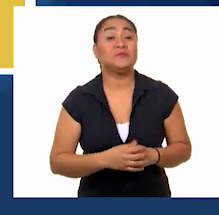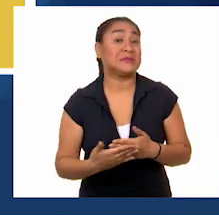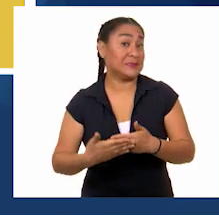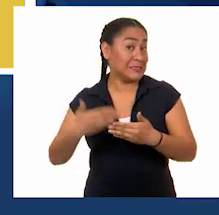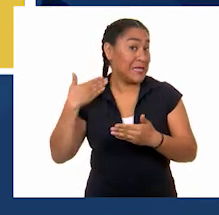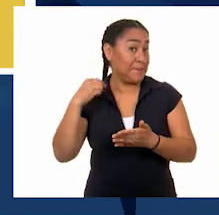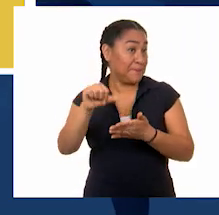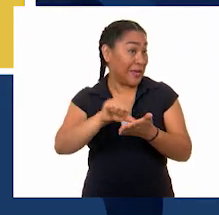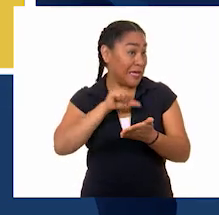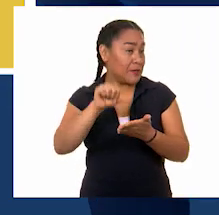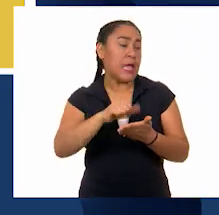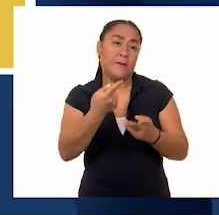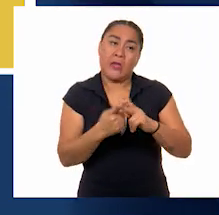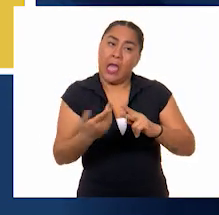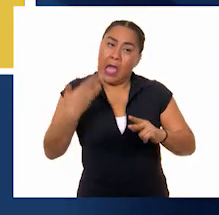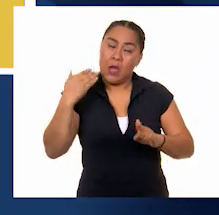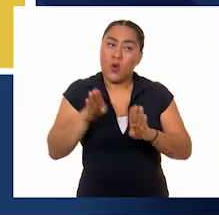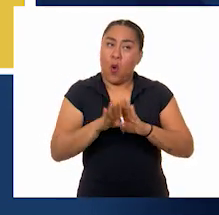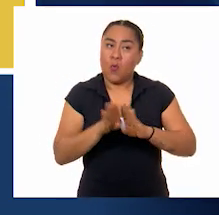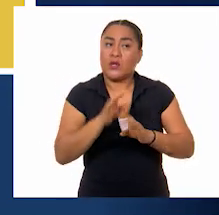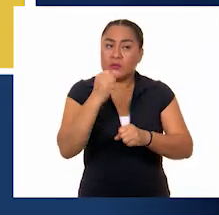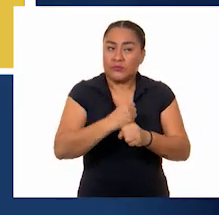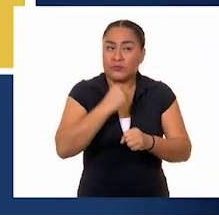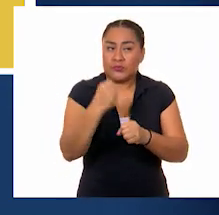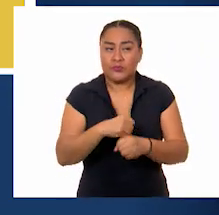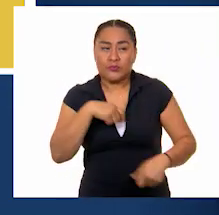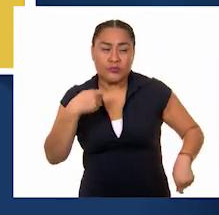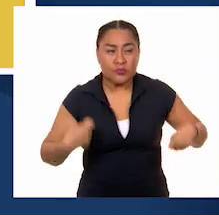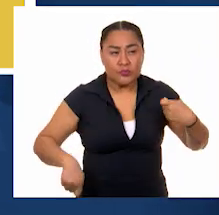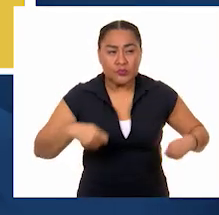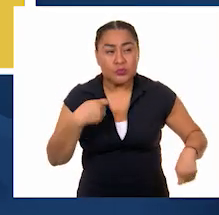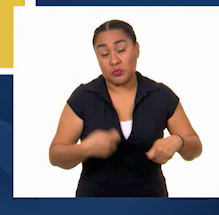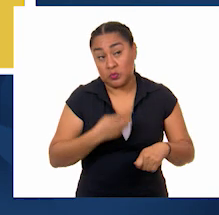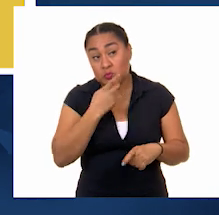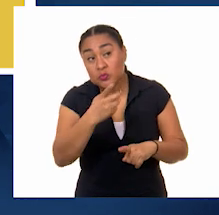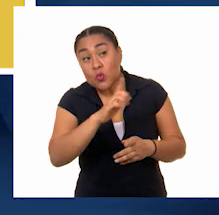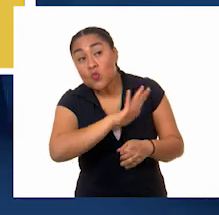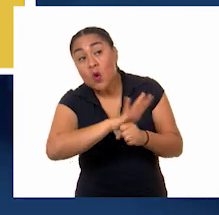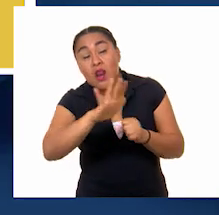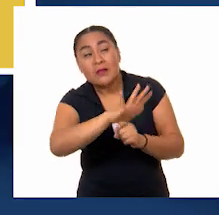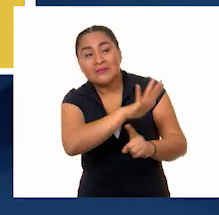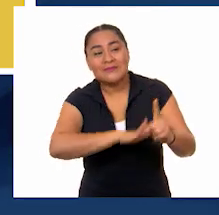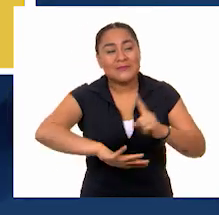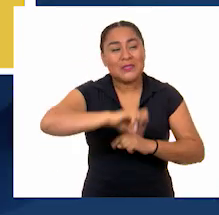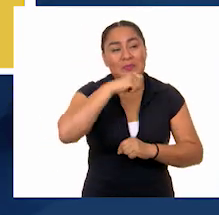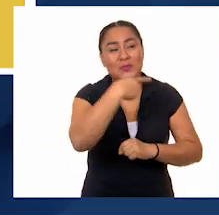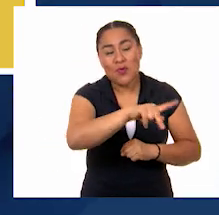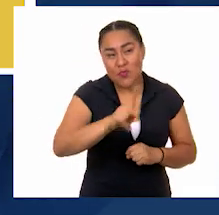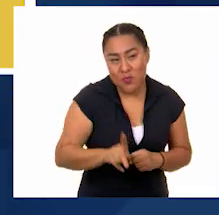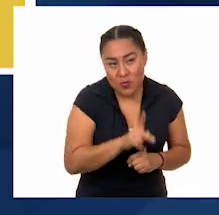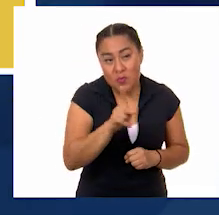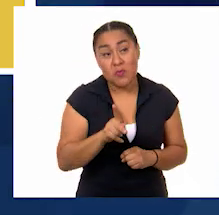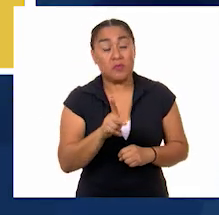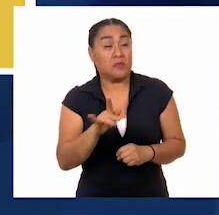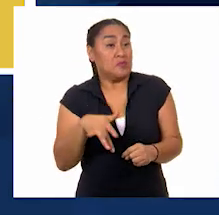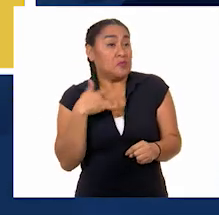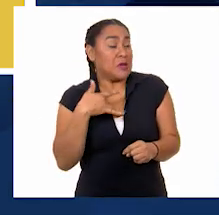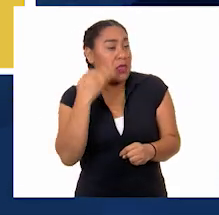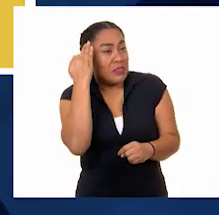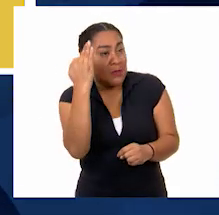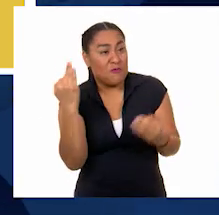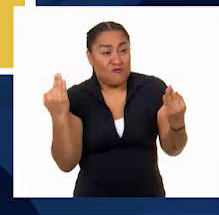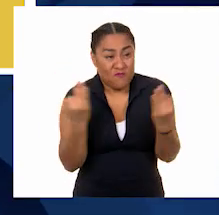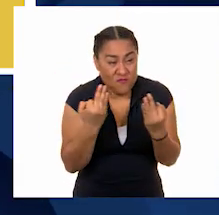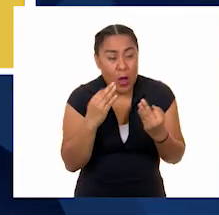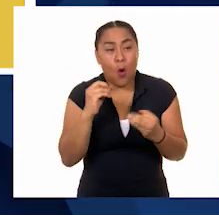Meses antes comienzan a ensayar la música. Esto sucede según la ubicación de la comunidad, ya sea por su clima frío o por